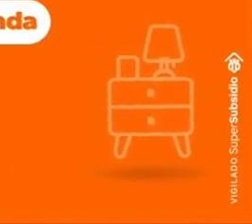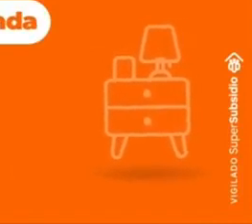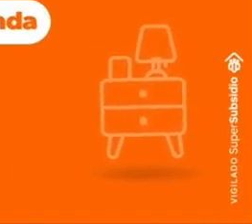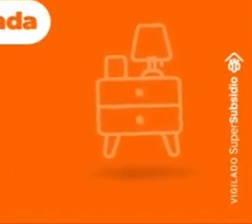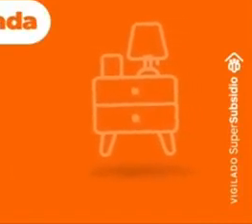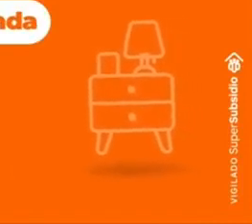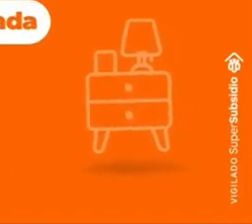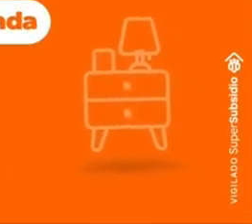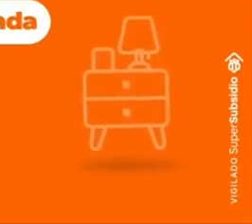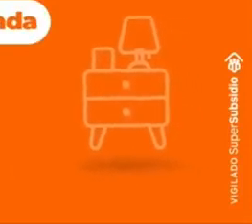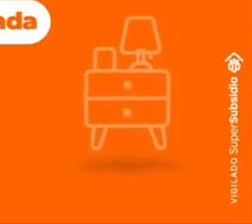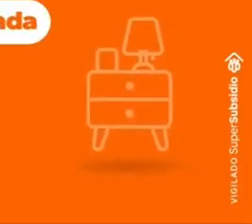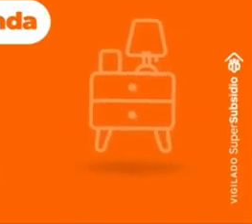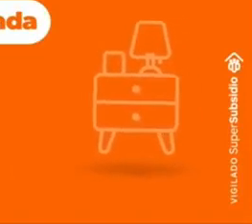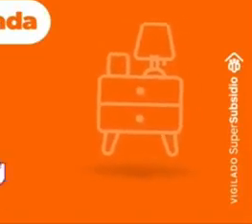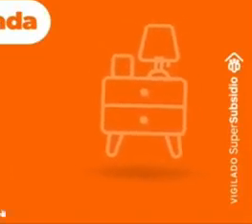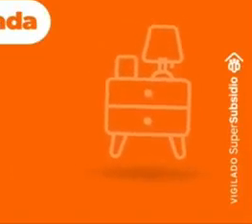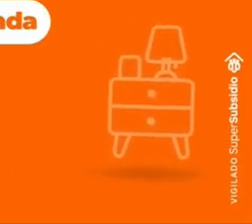e